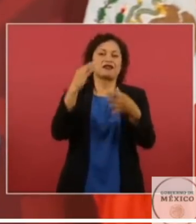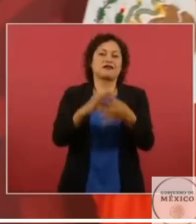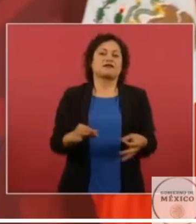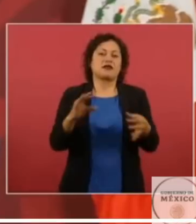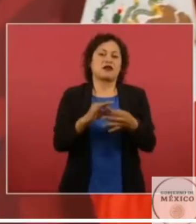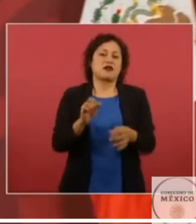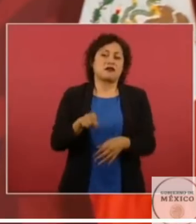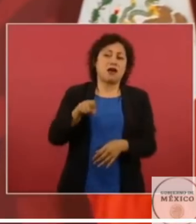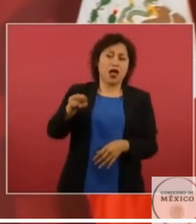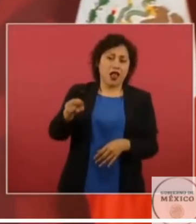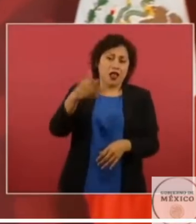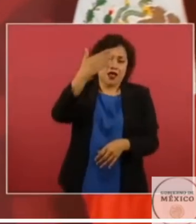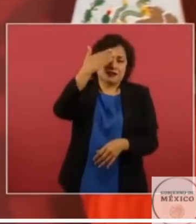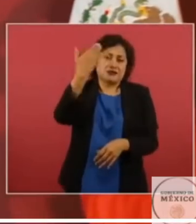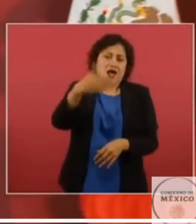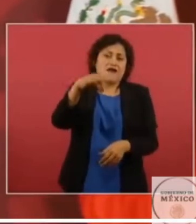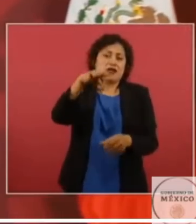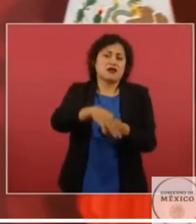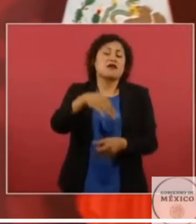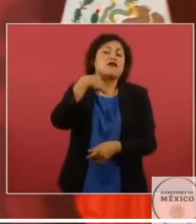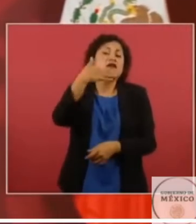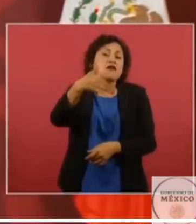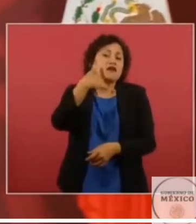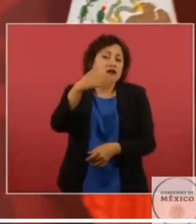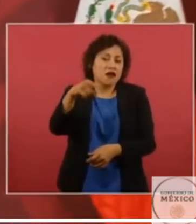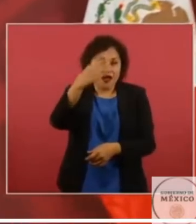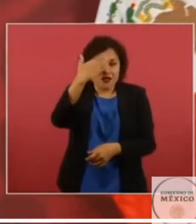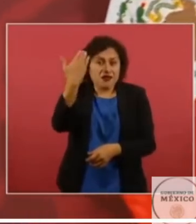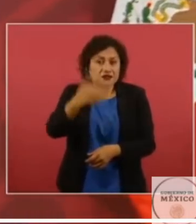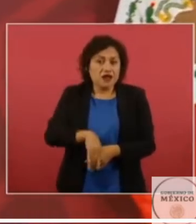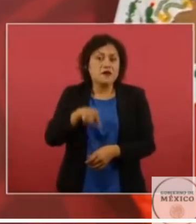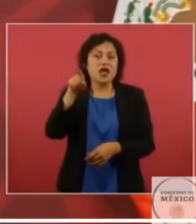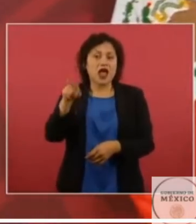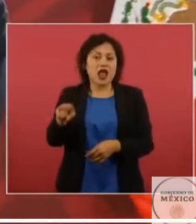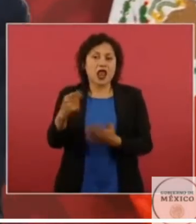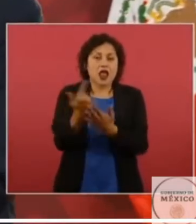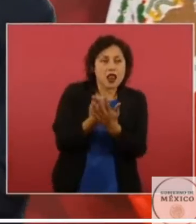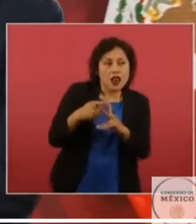él sabe que no gana, no permite que se cuenten los votos,